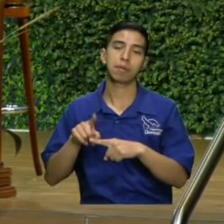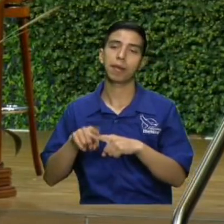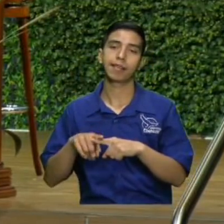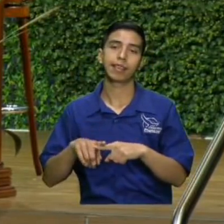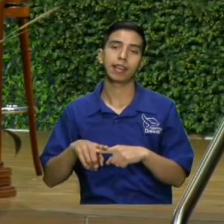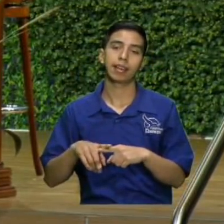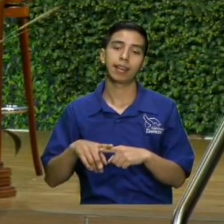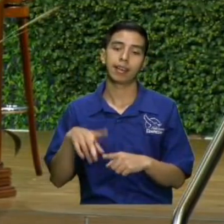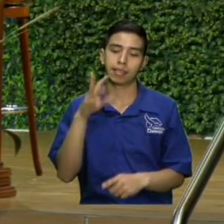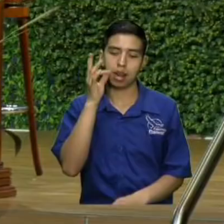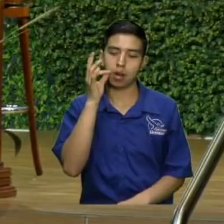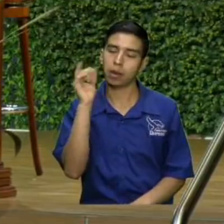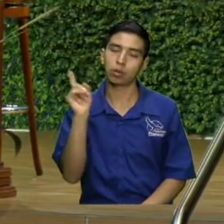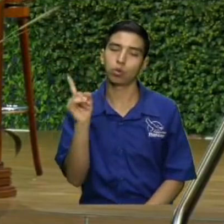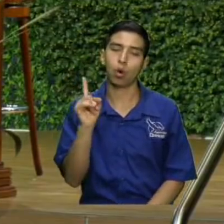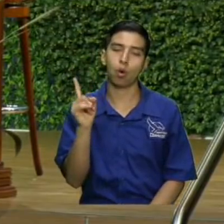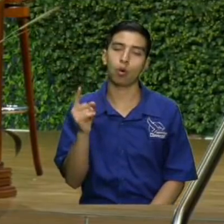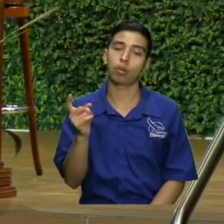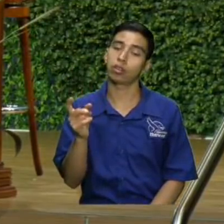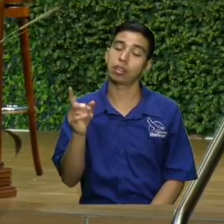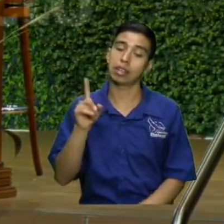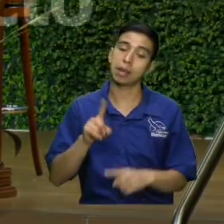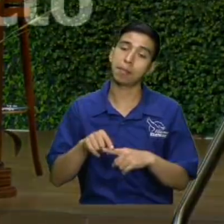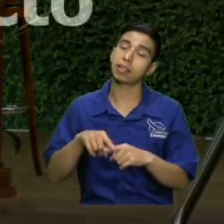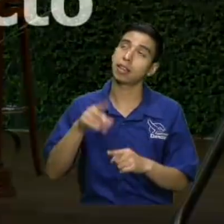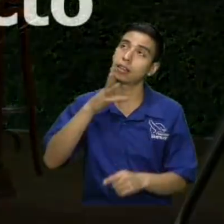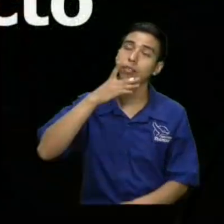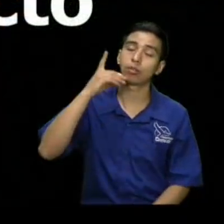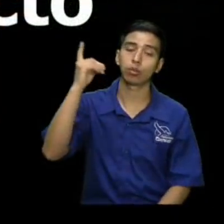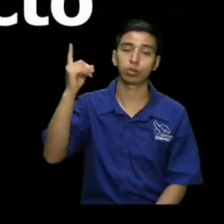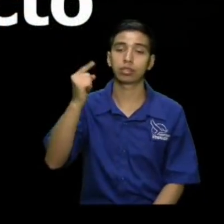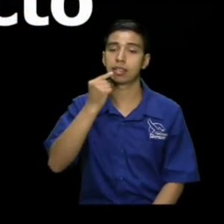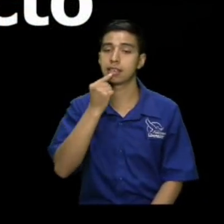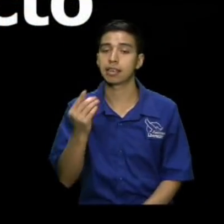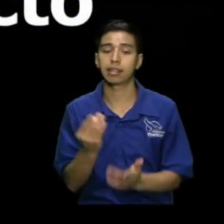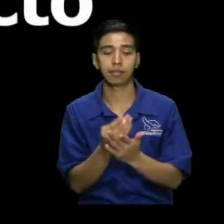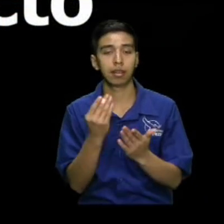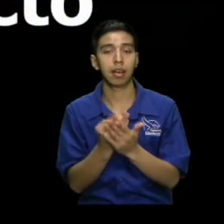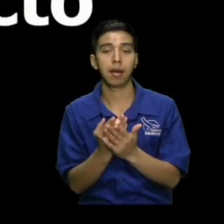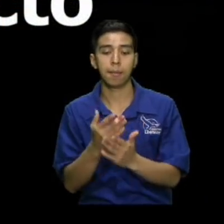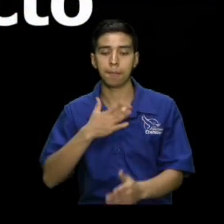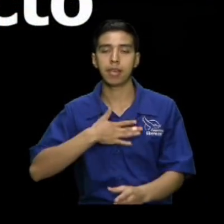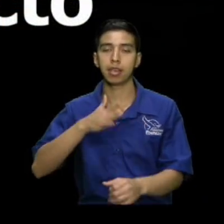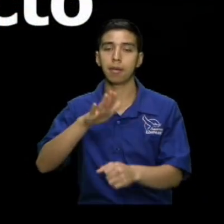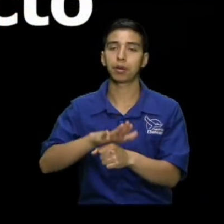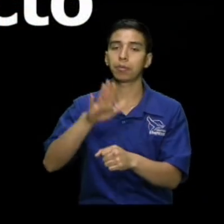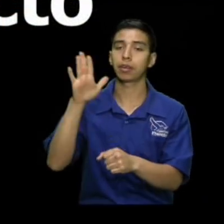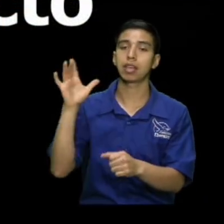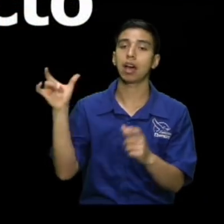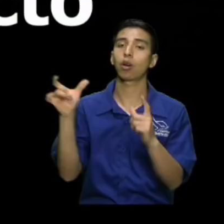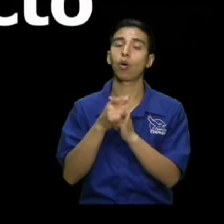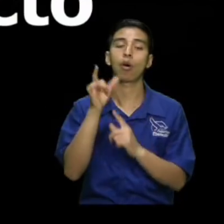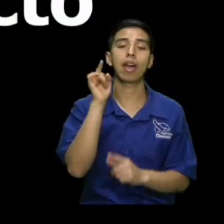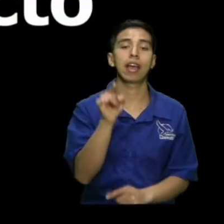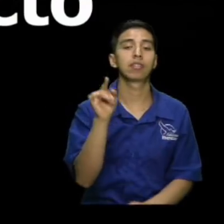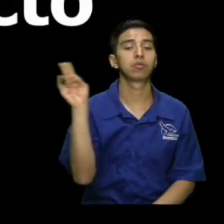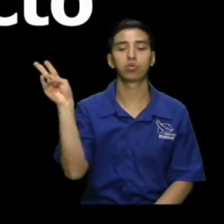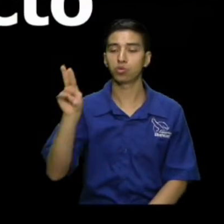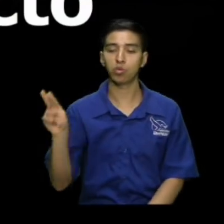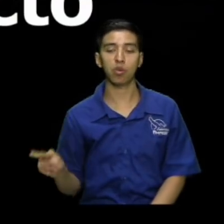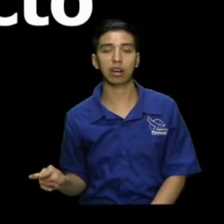amaré y le daré mi bondad para siempre. Mi pacto con él nunca tendrá